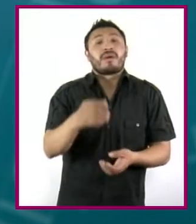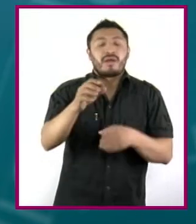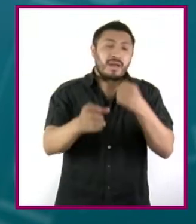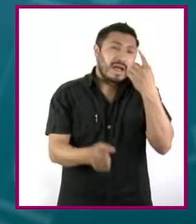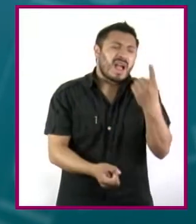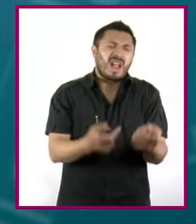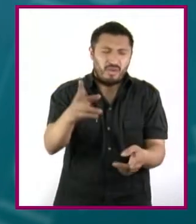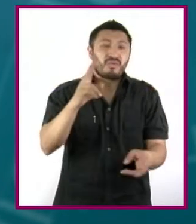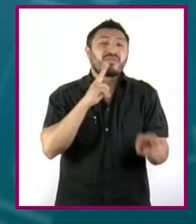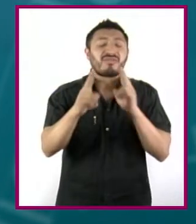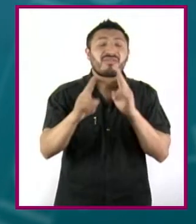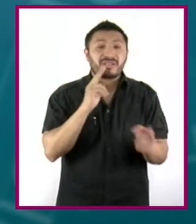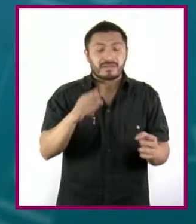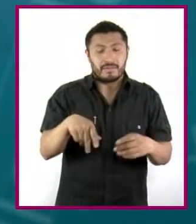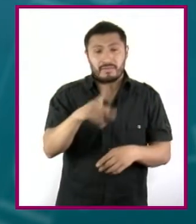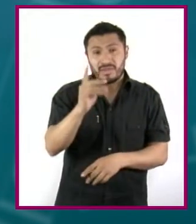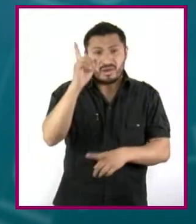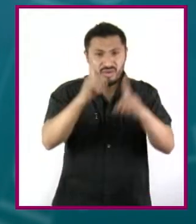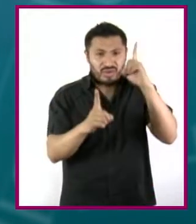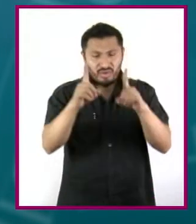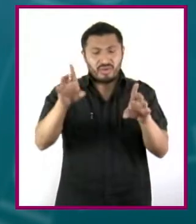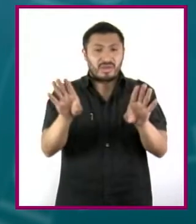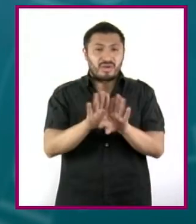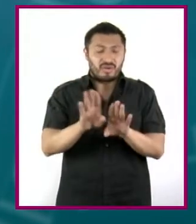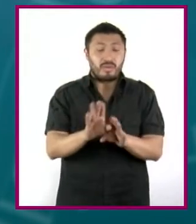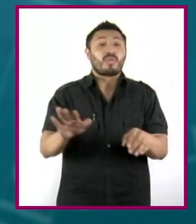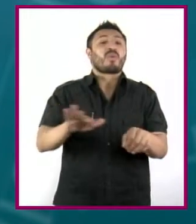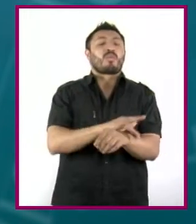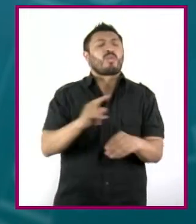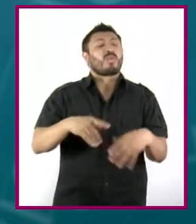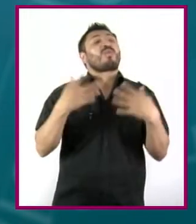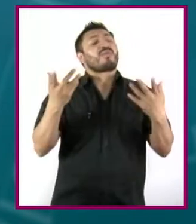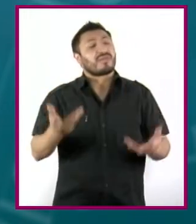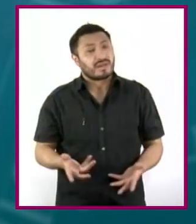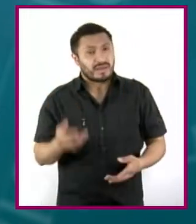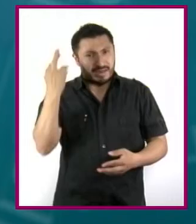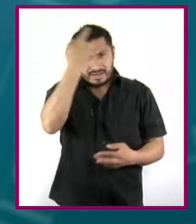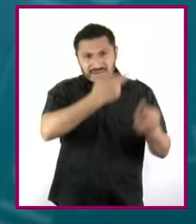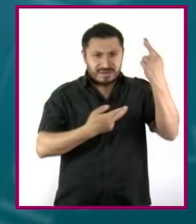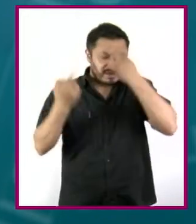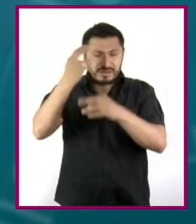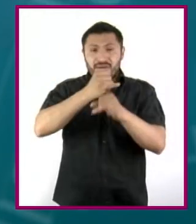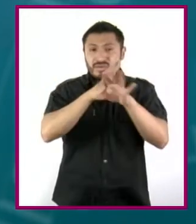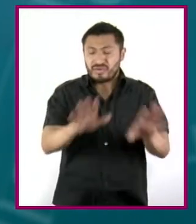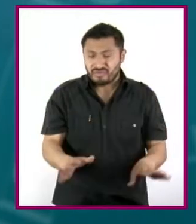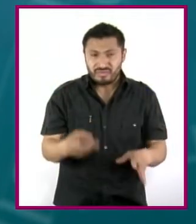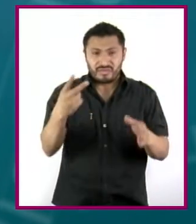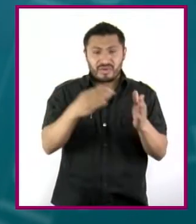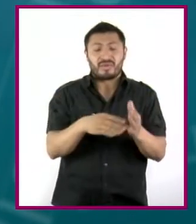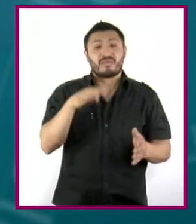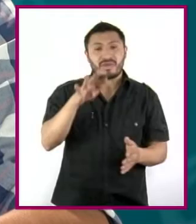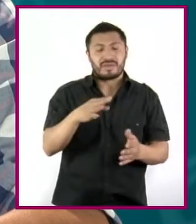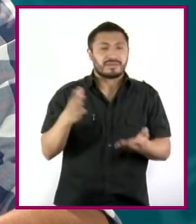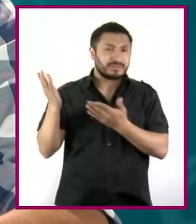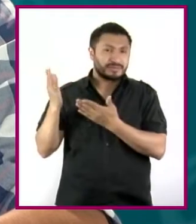noticia generan dudas sobre sus motivaciones o arraigo comunitario. Revisemos algunos datos reportados en